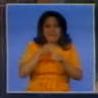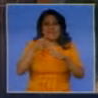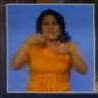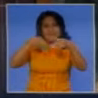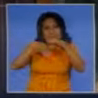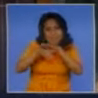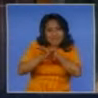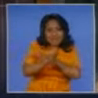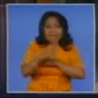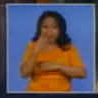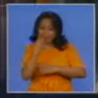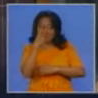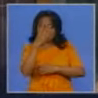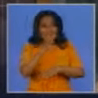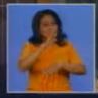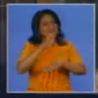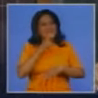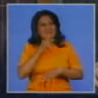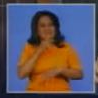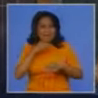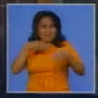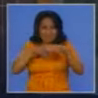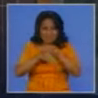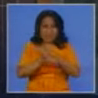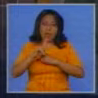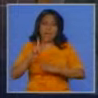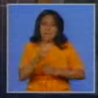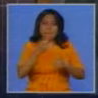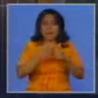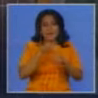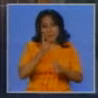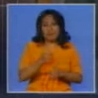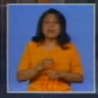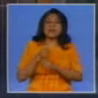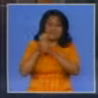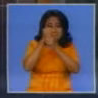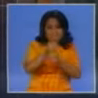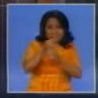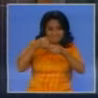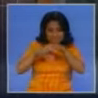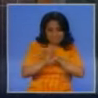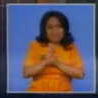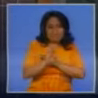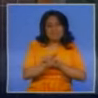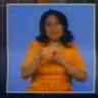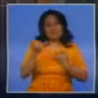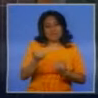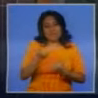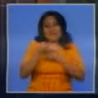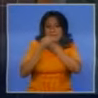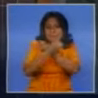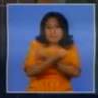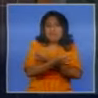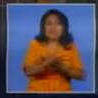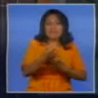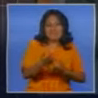Parque Bicentenario, al menos por el acceso de la Avenida Amazonas. Este es nuestro informe, desde aquí estaremos pendientes de lo que